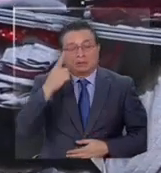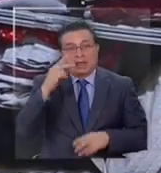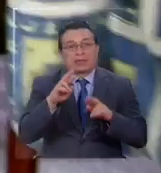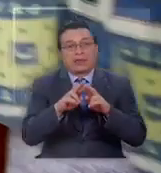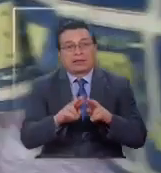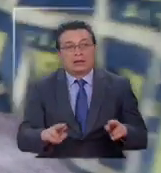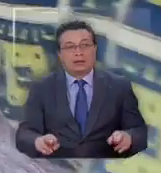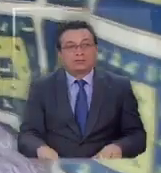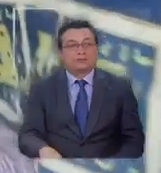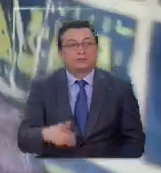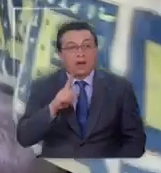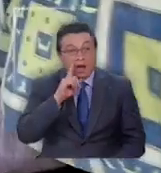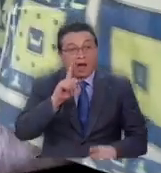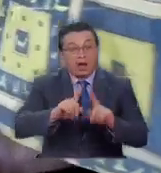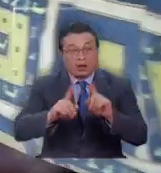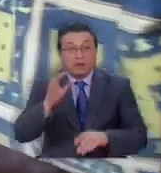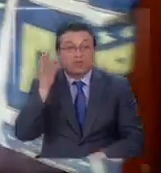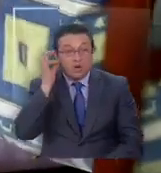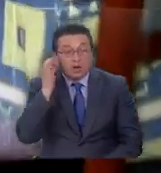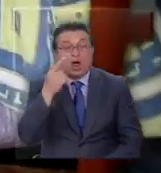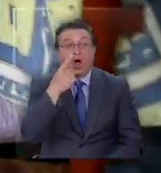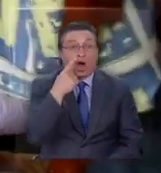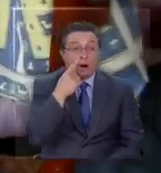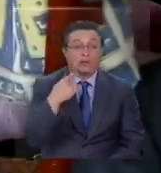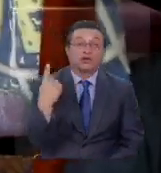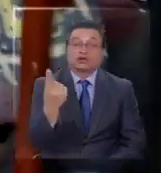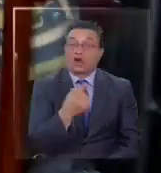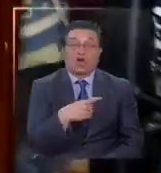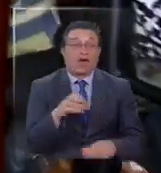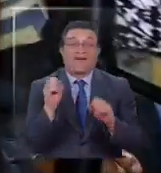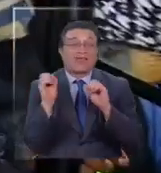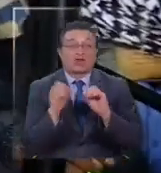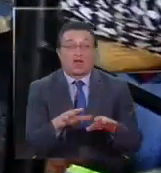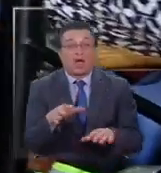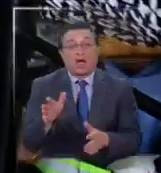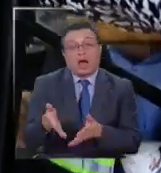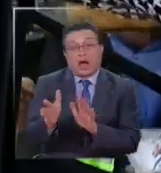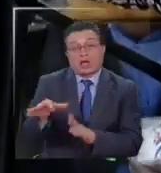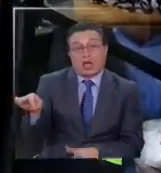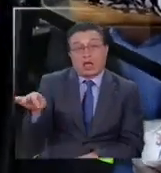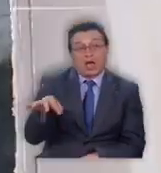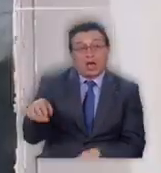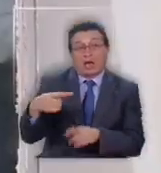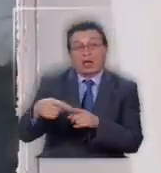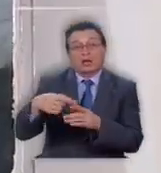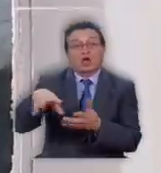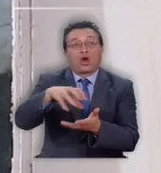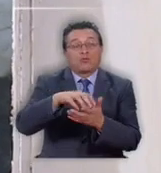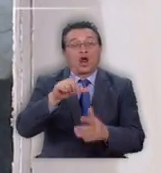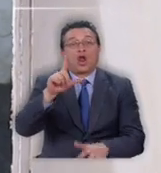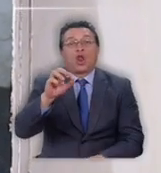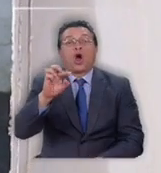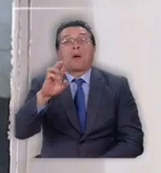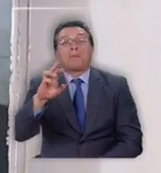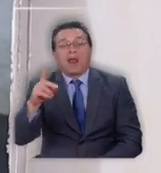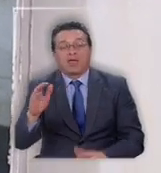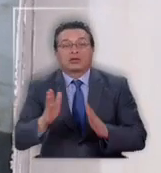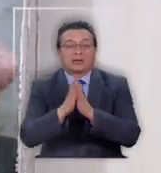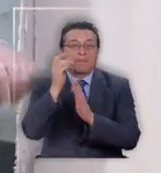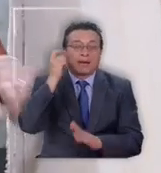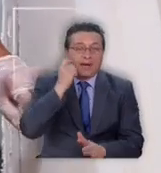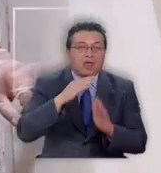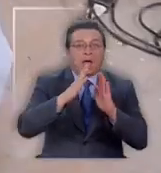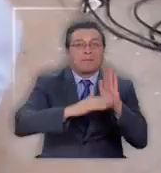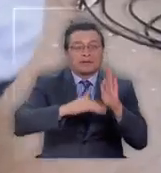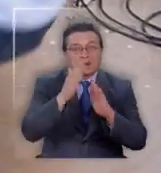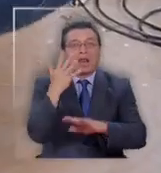tranquilidad. Hay mujeres y hombres acá, toda gente en abandono, en situación calle, diferentes comunas, de Lo Prado, San Bernardo, La Pintana, El